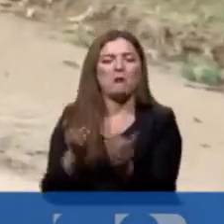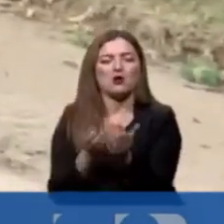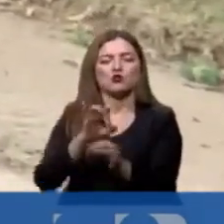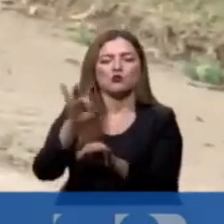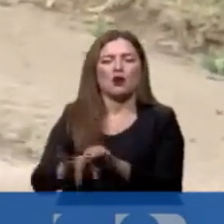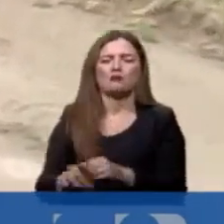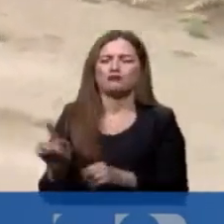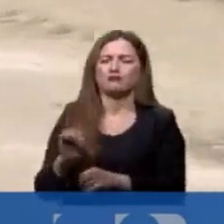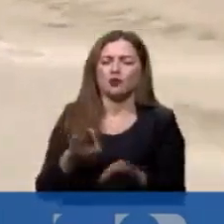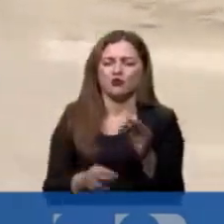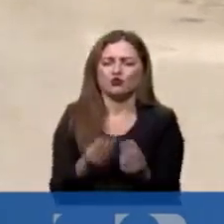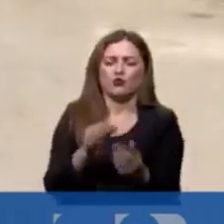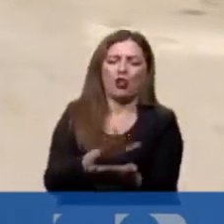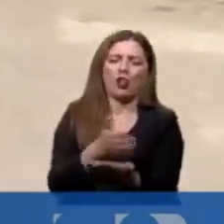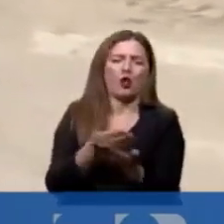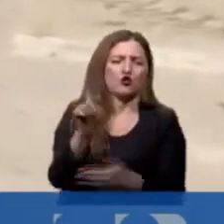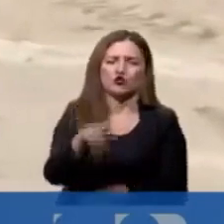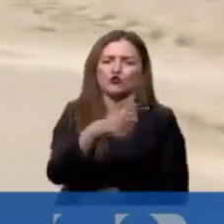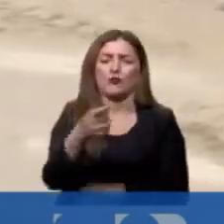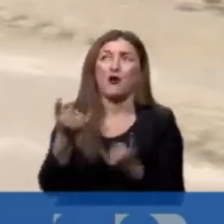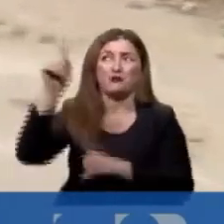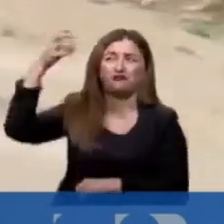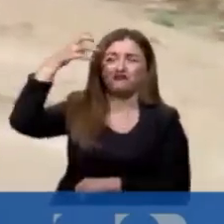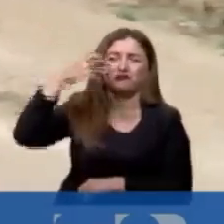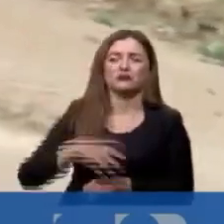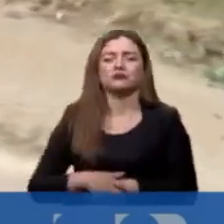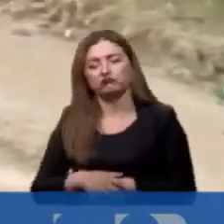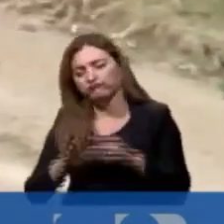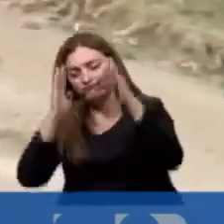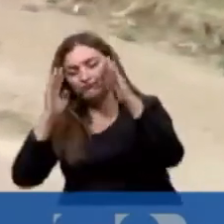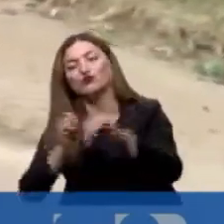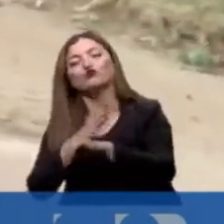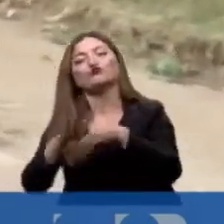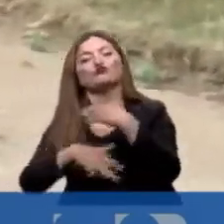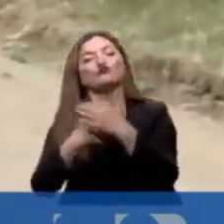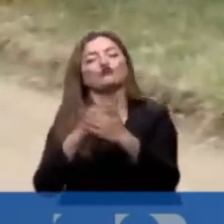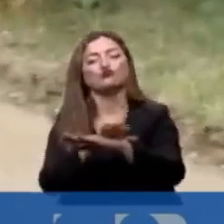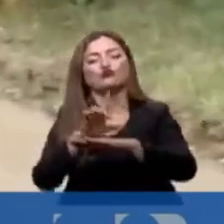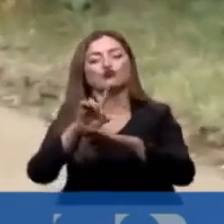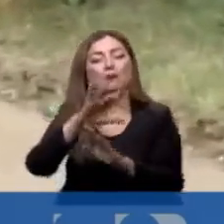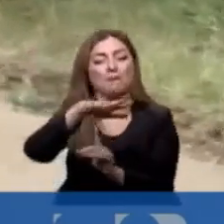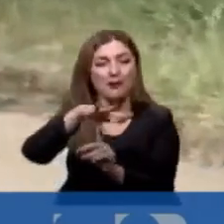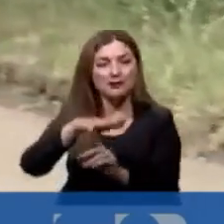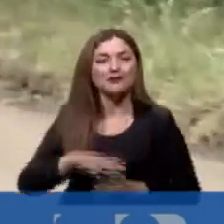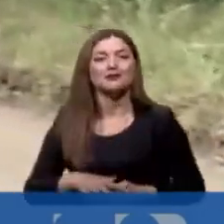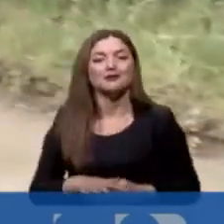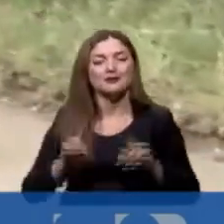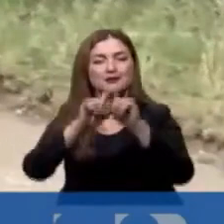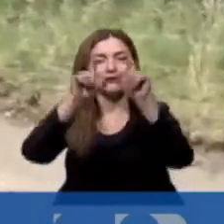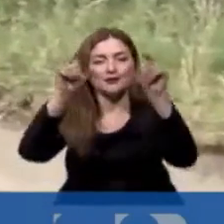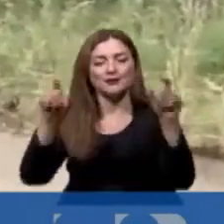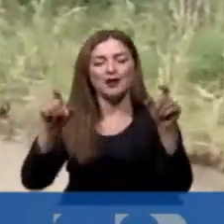seca. Perfecto, muchísimas gracias. A tomar en cuenta todas estas recomendaciones que han dicho ya el director justamente de la